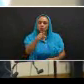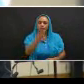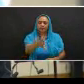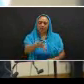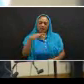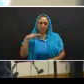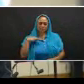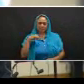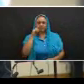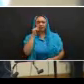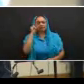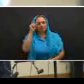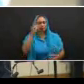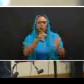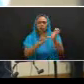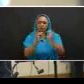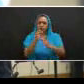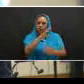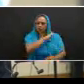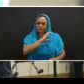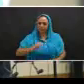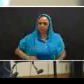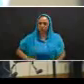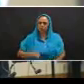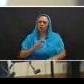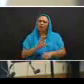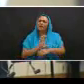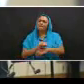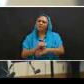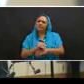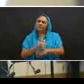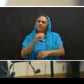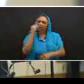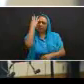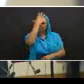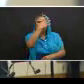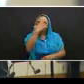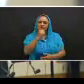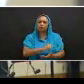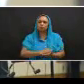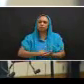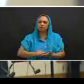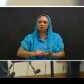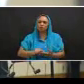deje que el Espíritu Santo empiece a moverse en medio de nosotros.